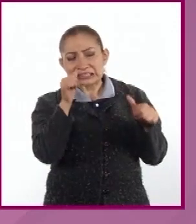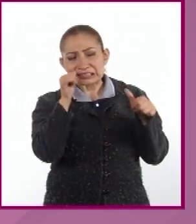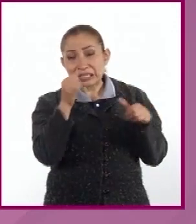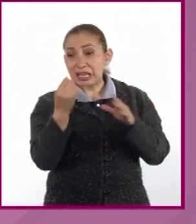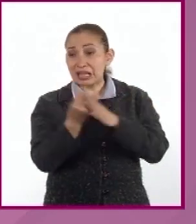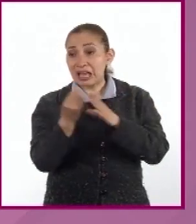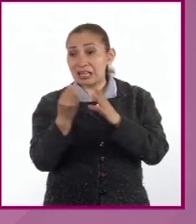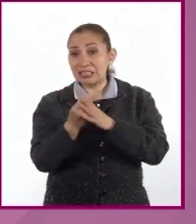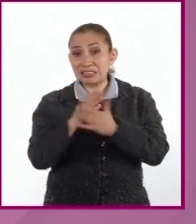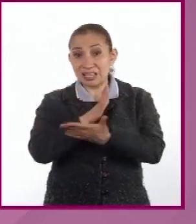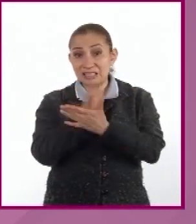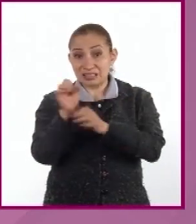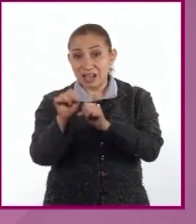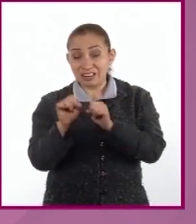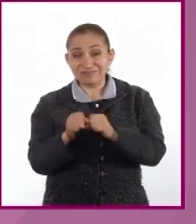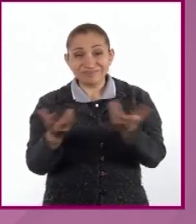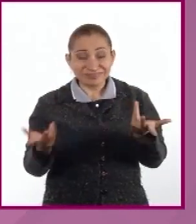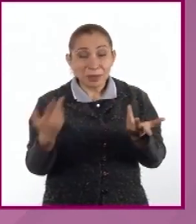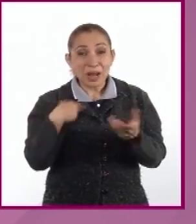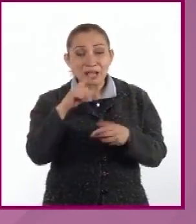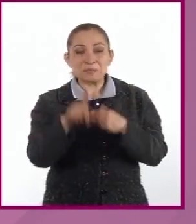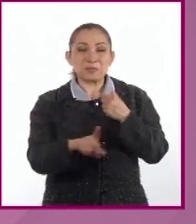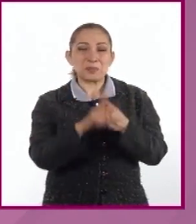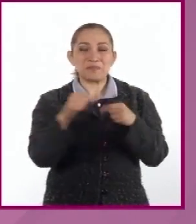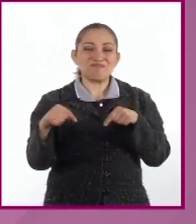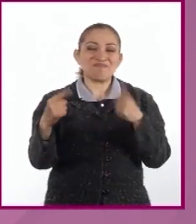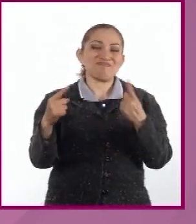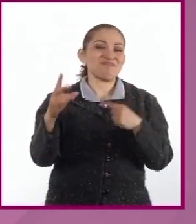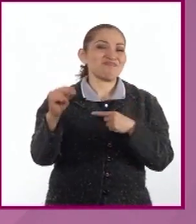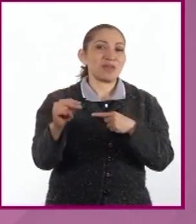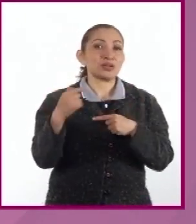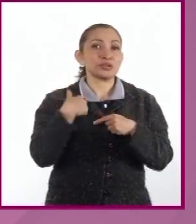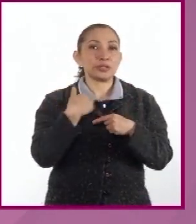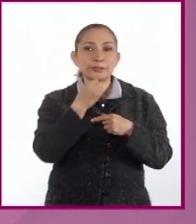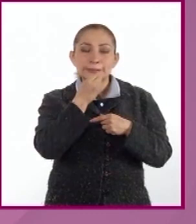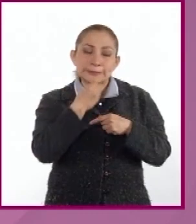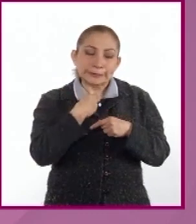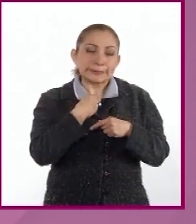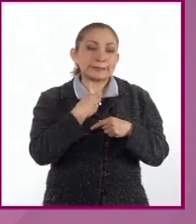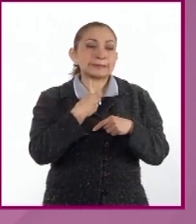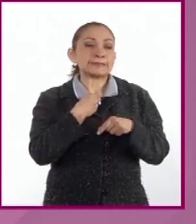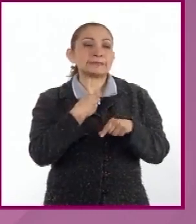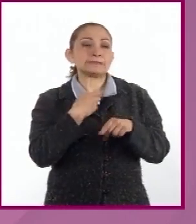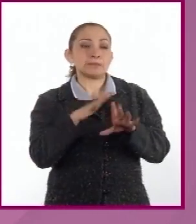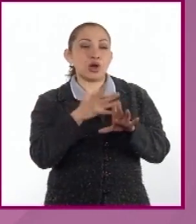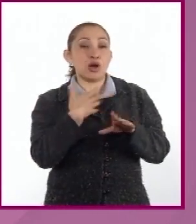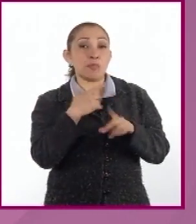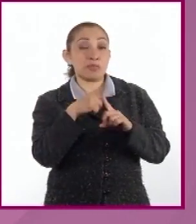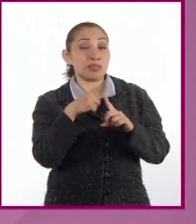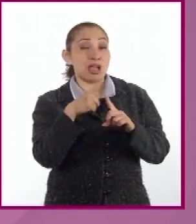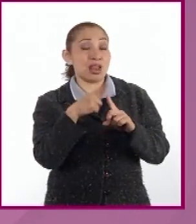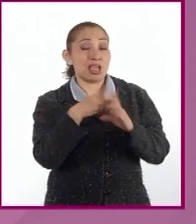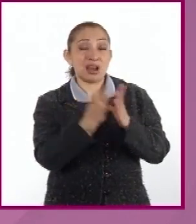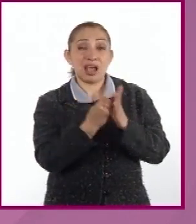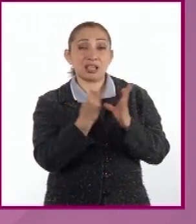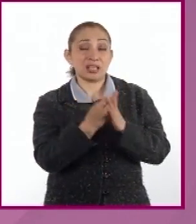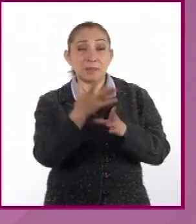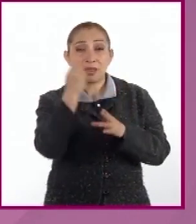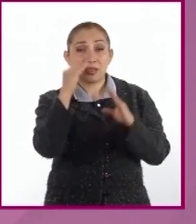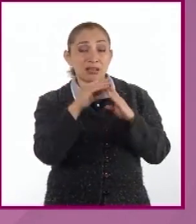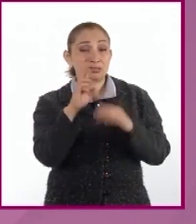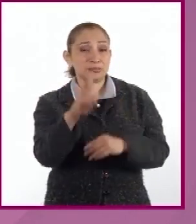clases presenciales y para no entrar en conflicto lo he resuelto al contar con mis tareas y mis clases de Aprende en Casa